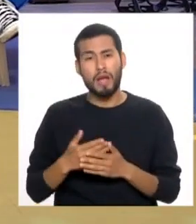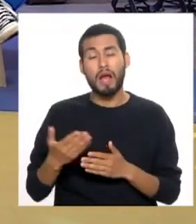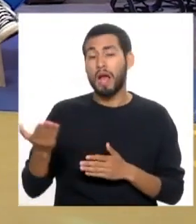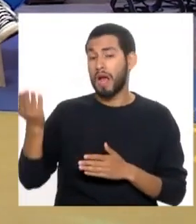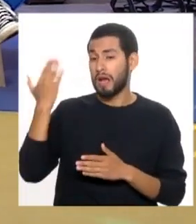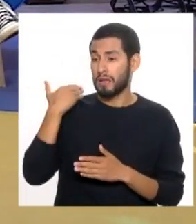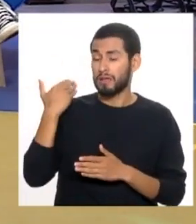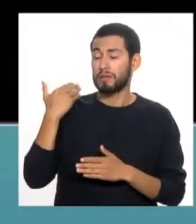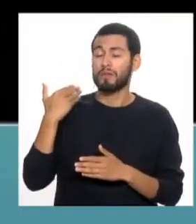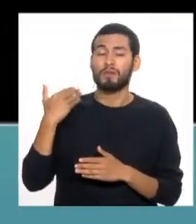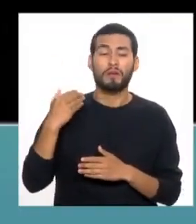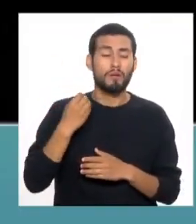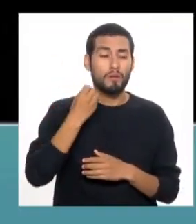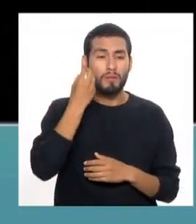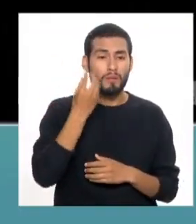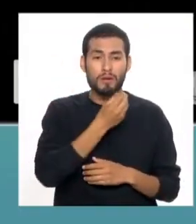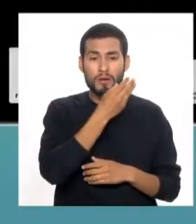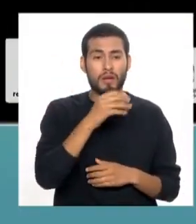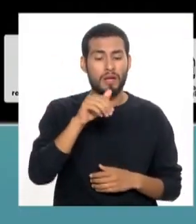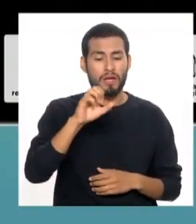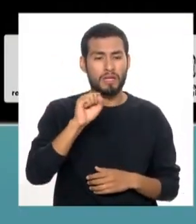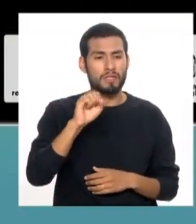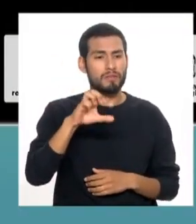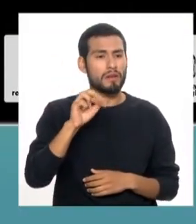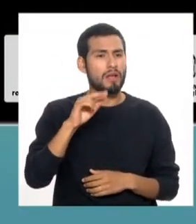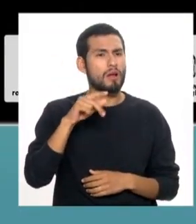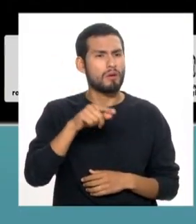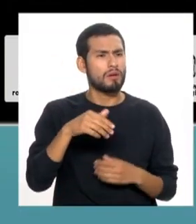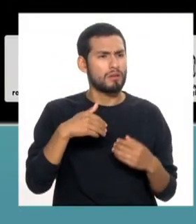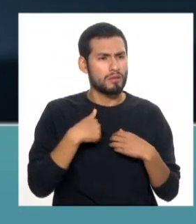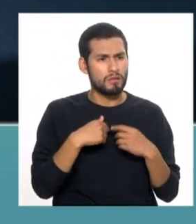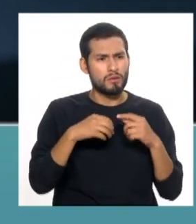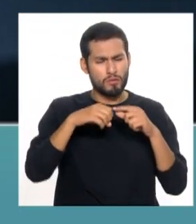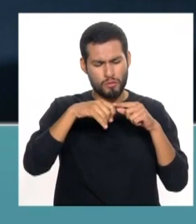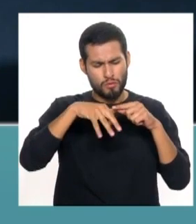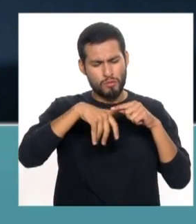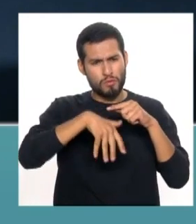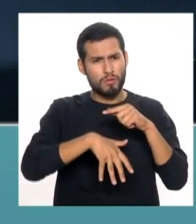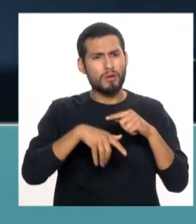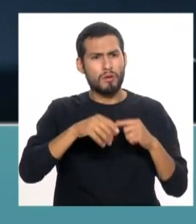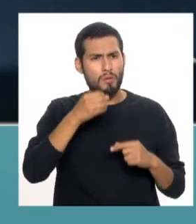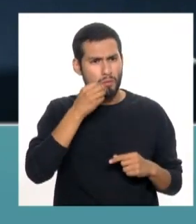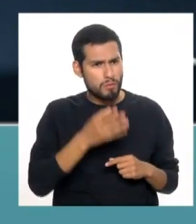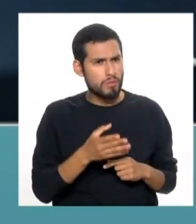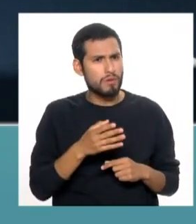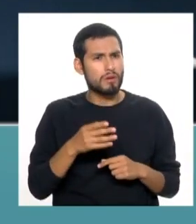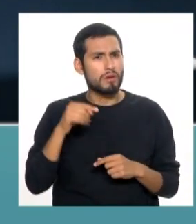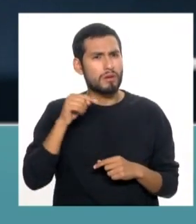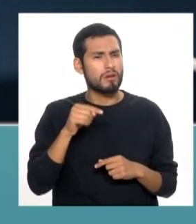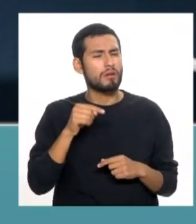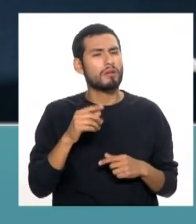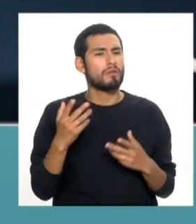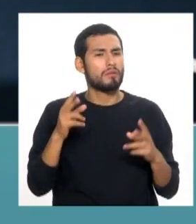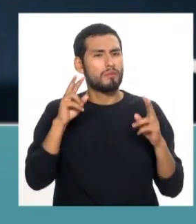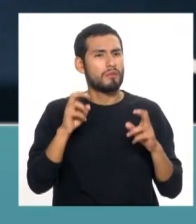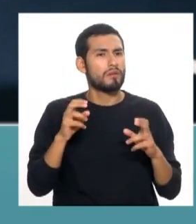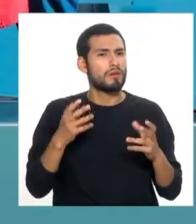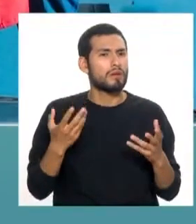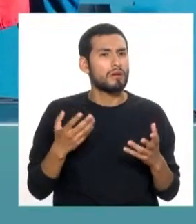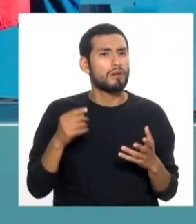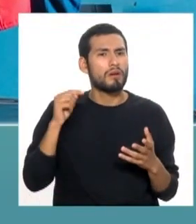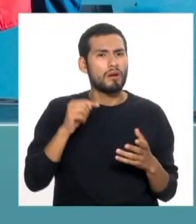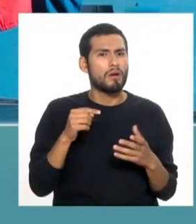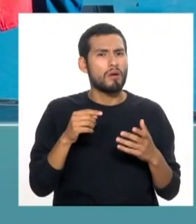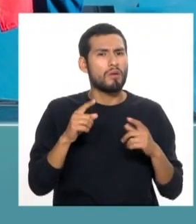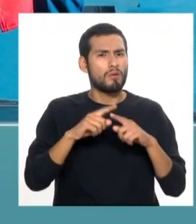trabajábamos con unas plantas, asparagus, que tenía una raíz tuberosa, ¿no? Que era muy buena, llamémoslo así,